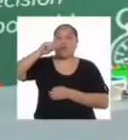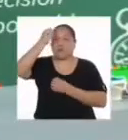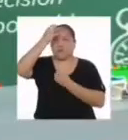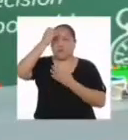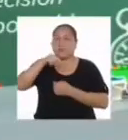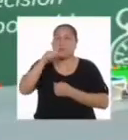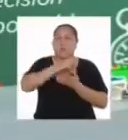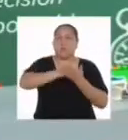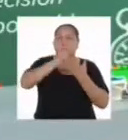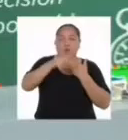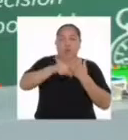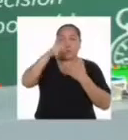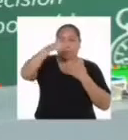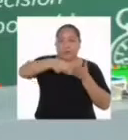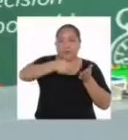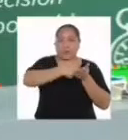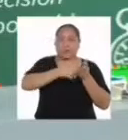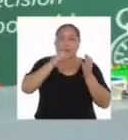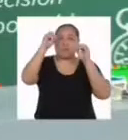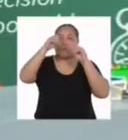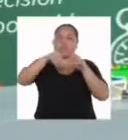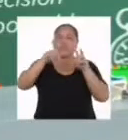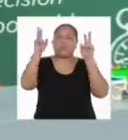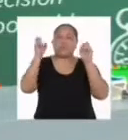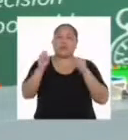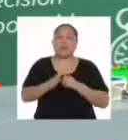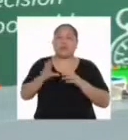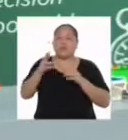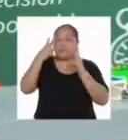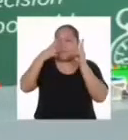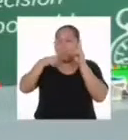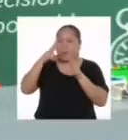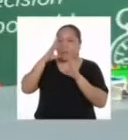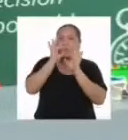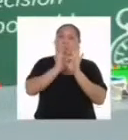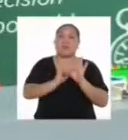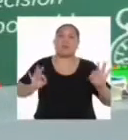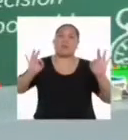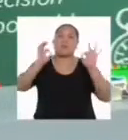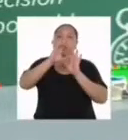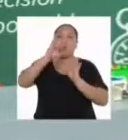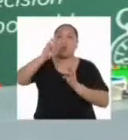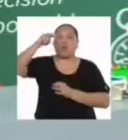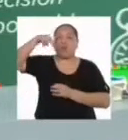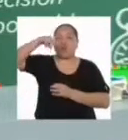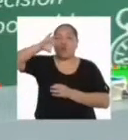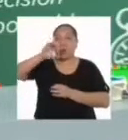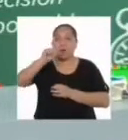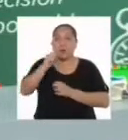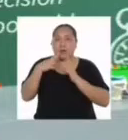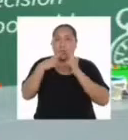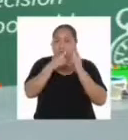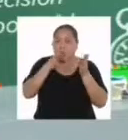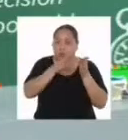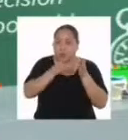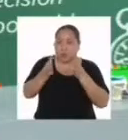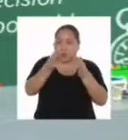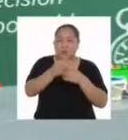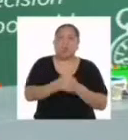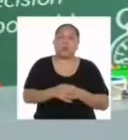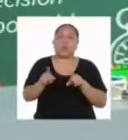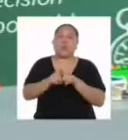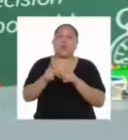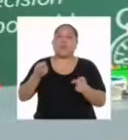de esta semana se titula Reconocemos la importancia de las cuencas hidrográficas y el impacto de las acciones de los